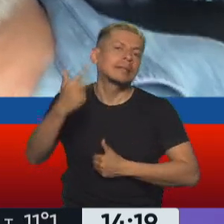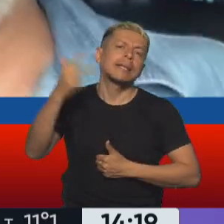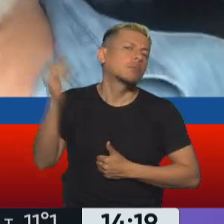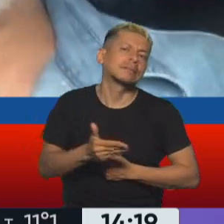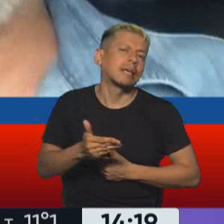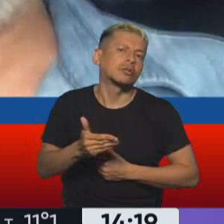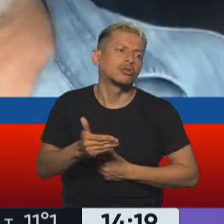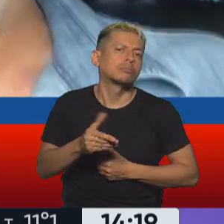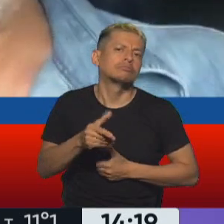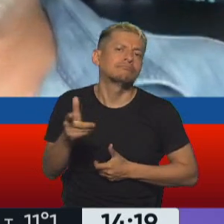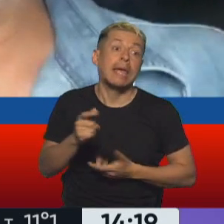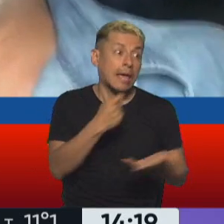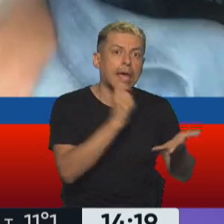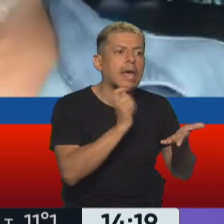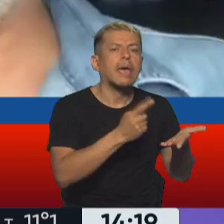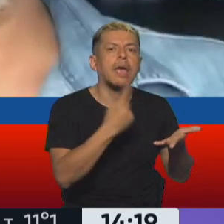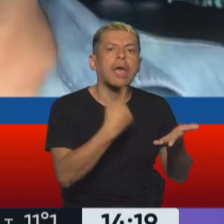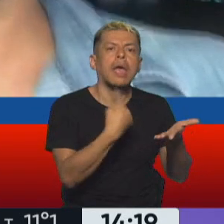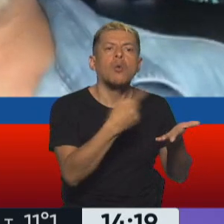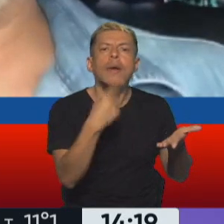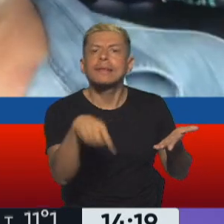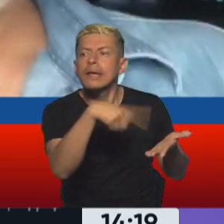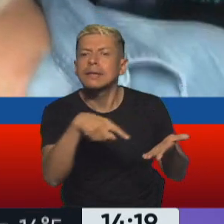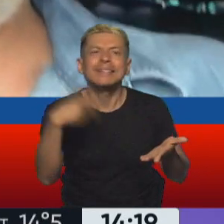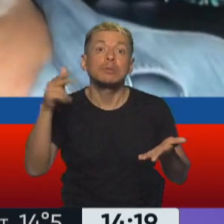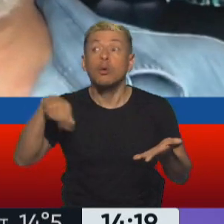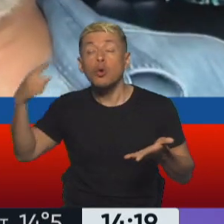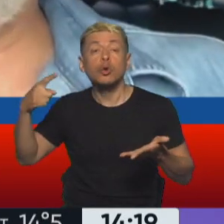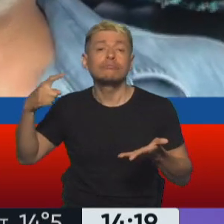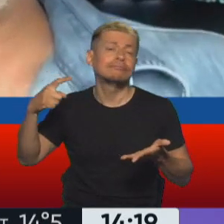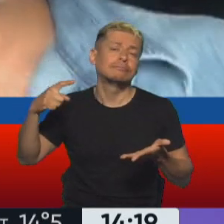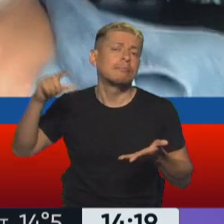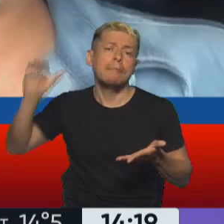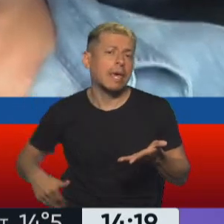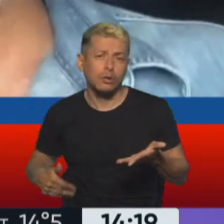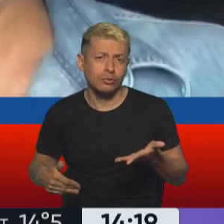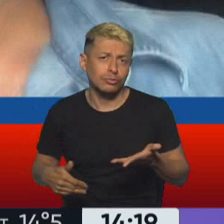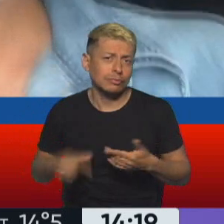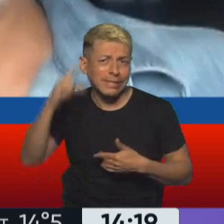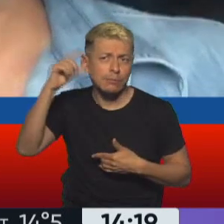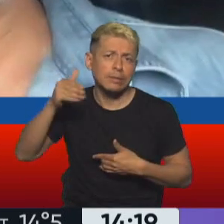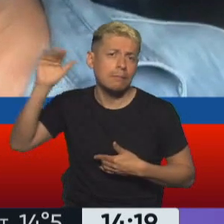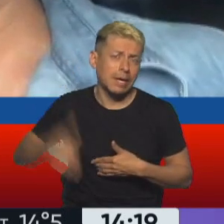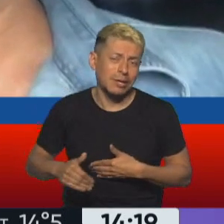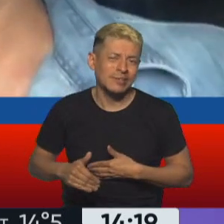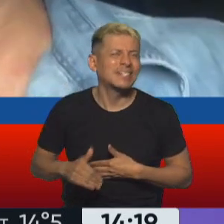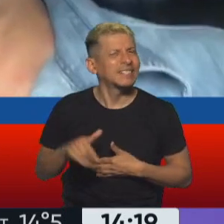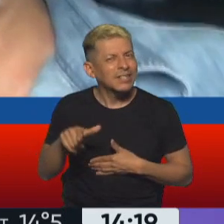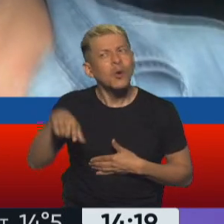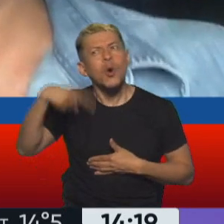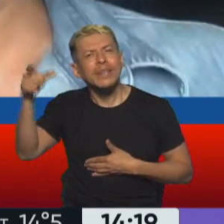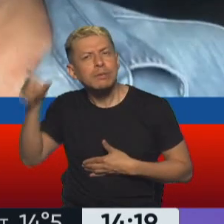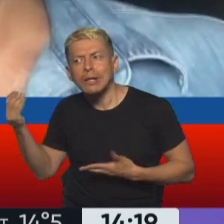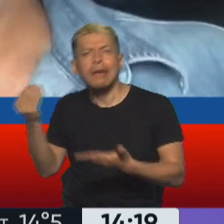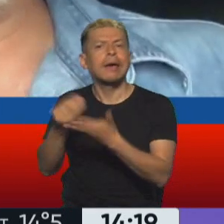parte de la encuesta, al máximo. En otra tiene menos de 10%. Entonces, es difícil construir esta candidatura alternativa.